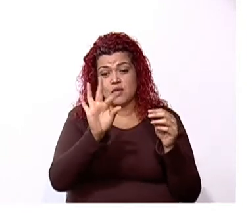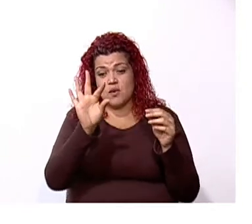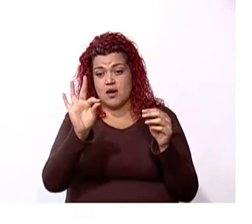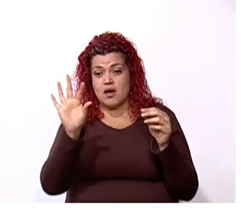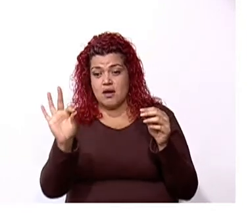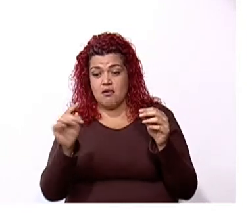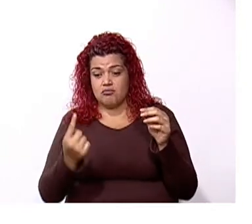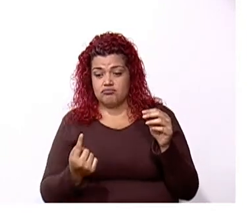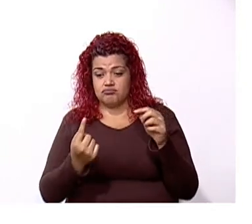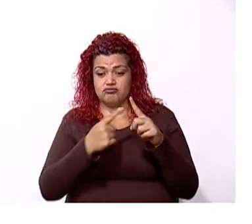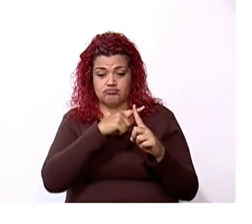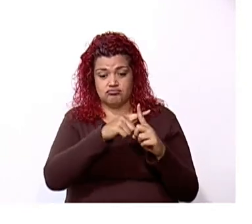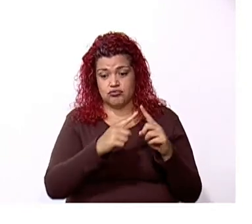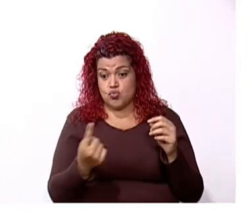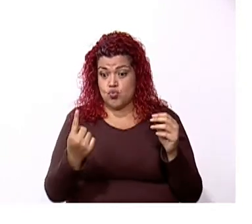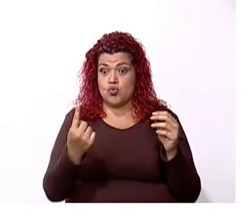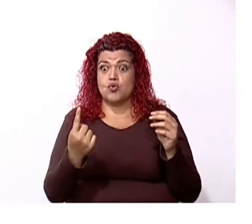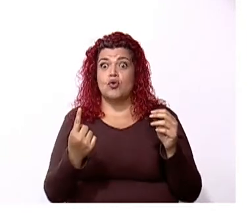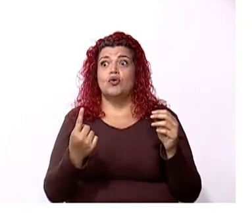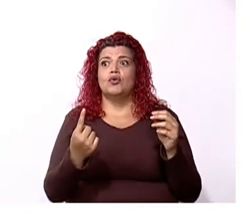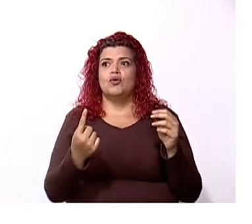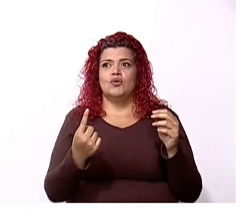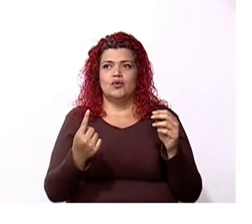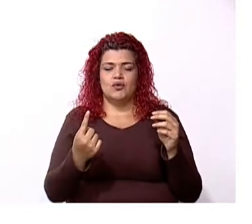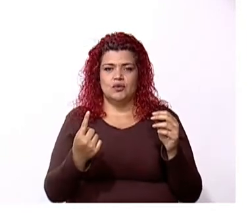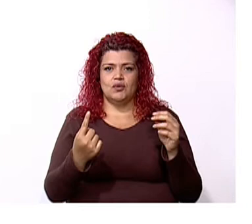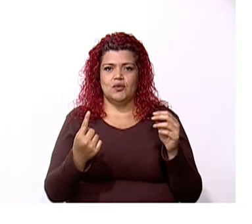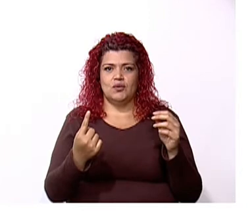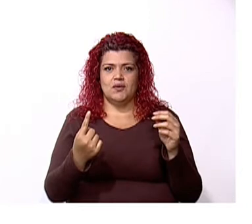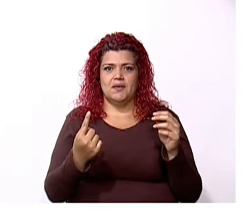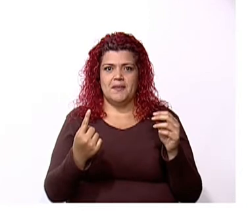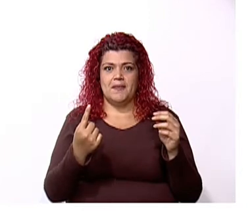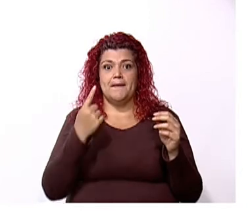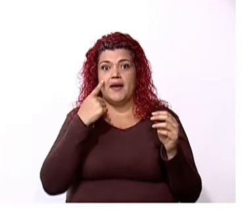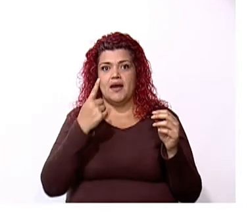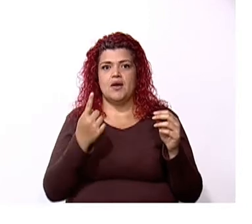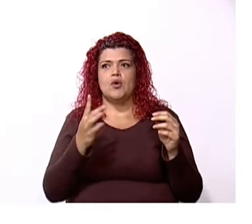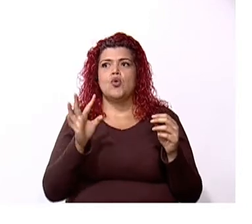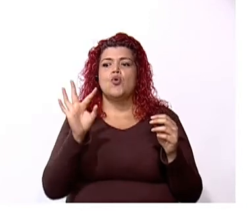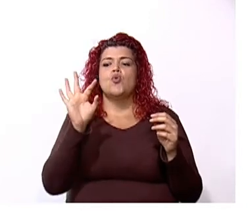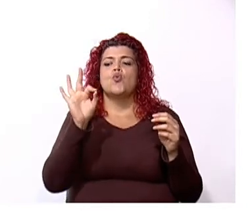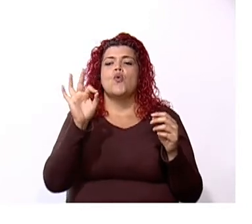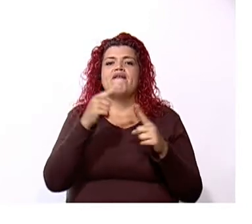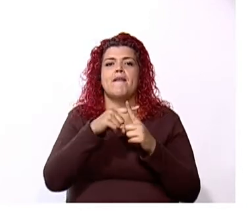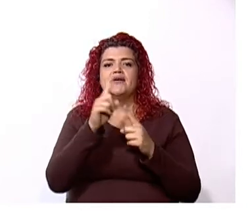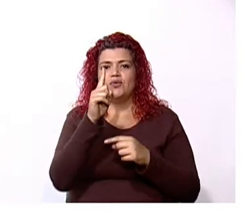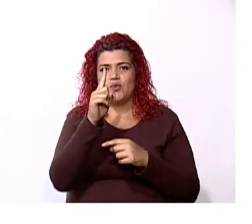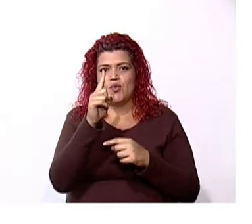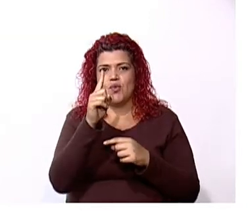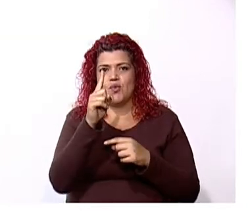9999, se lo vamos a sumar. Entonces, vamos a ir 9 más 1,